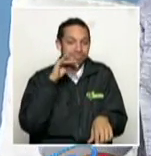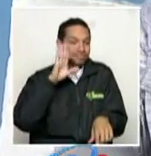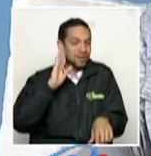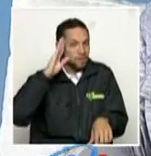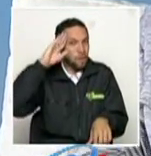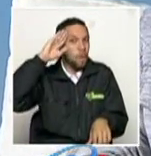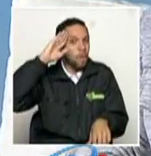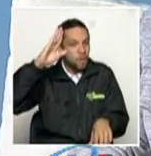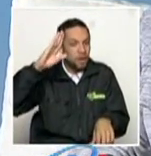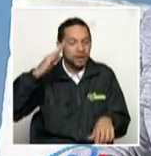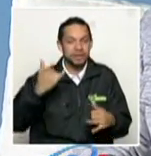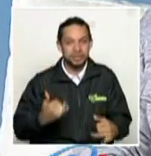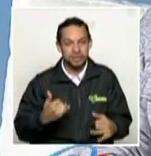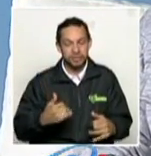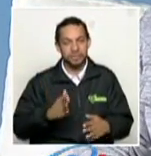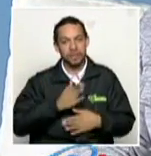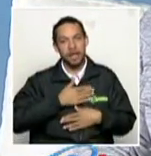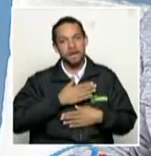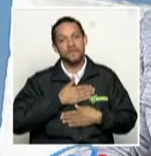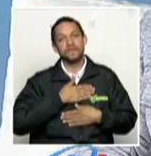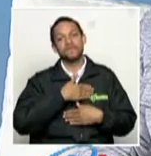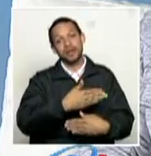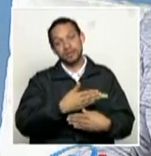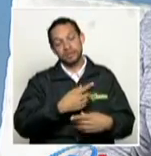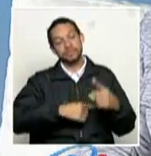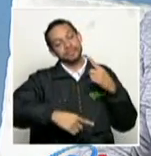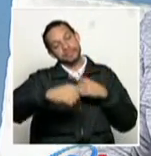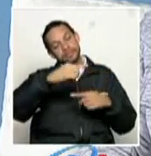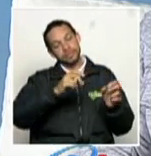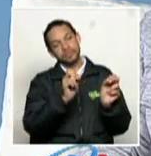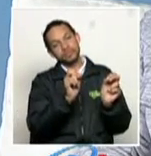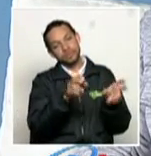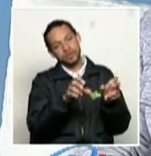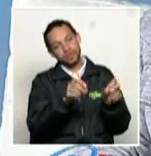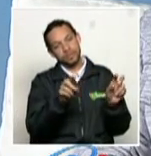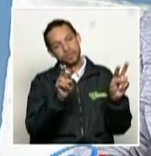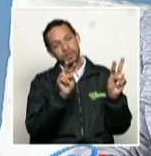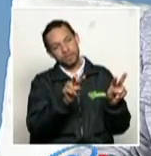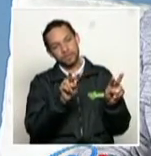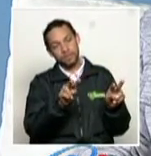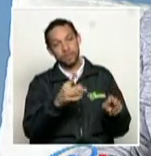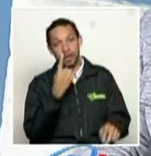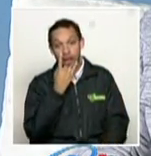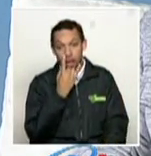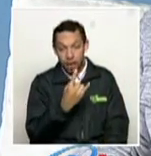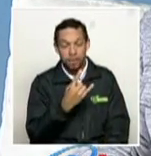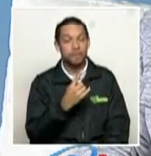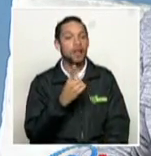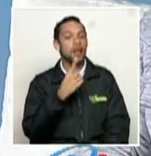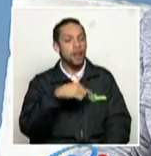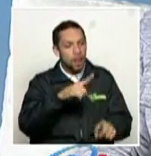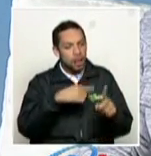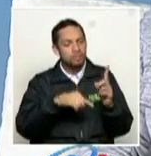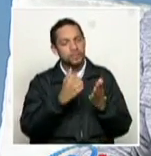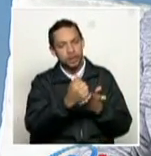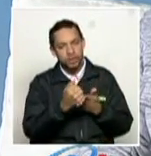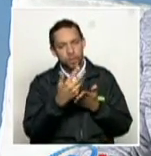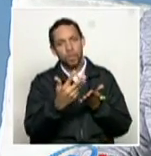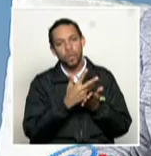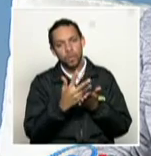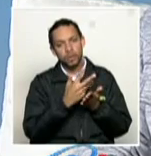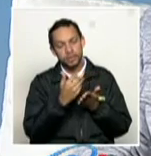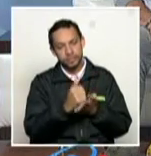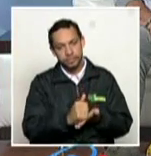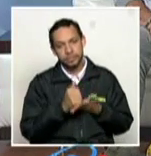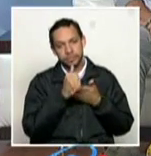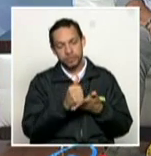podemos hablar, quiero felicitarlos, estoy muy contenta con el doctor Rojas, yo estoy bien gracias a él y siempre le escribo en el